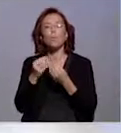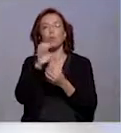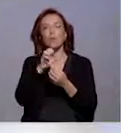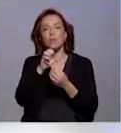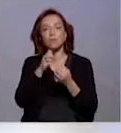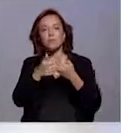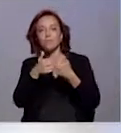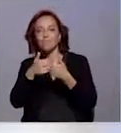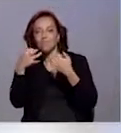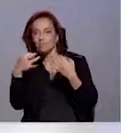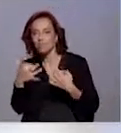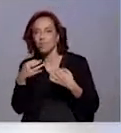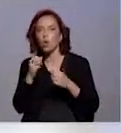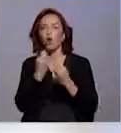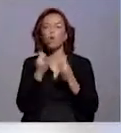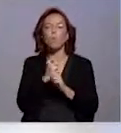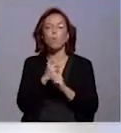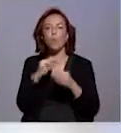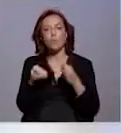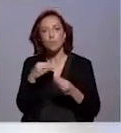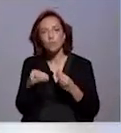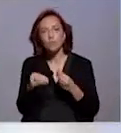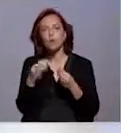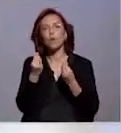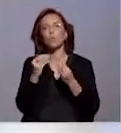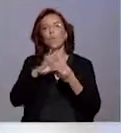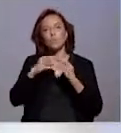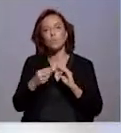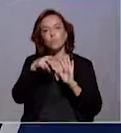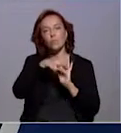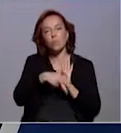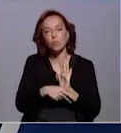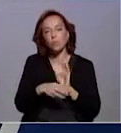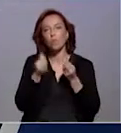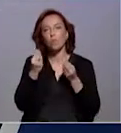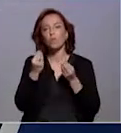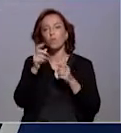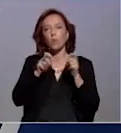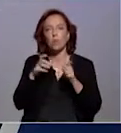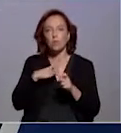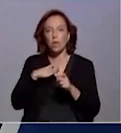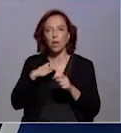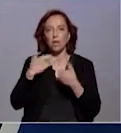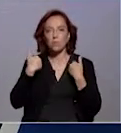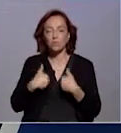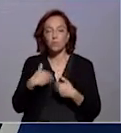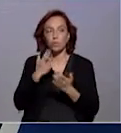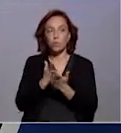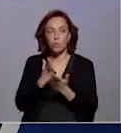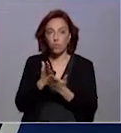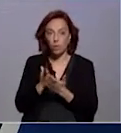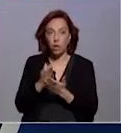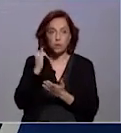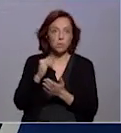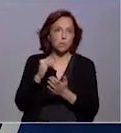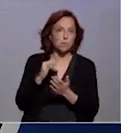tenemos que hacer para flexibilizar cómo podemos adaptar las normas como la gente puede en la actitud de colaborar porque sabe que si eso no se da en